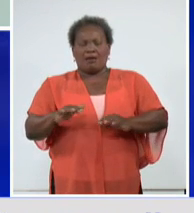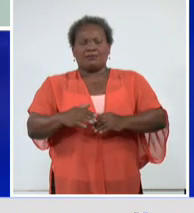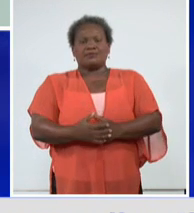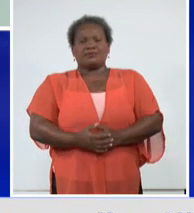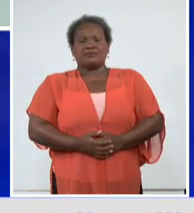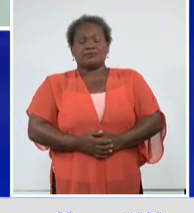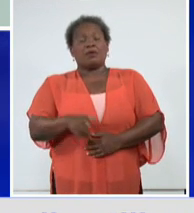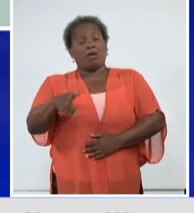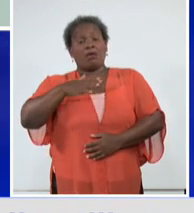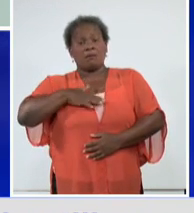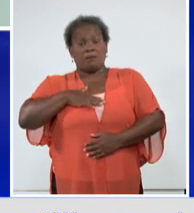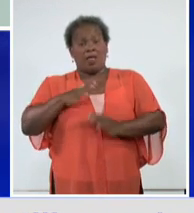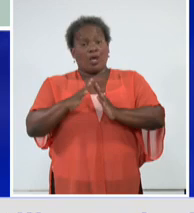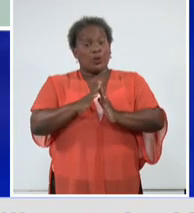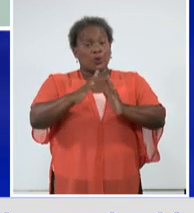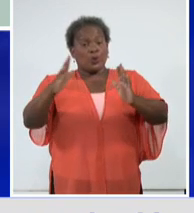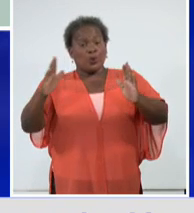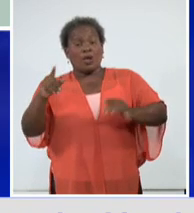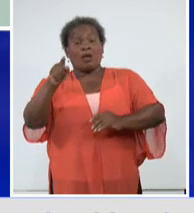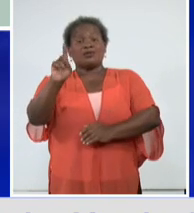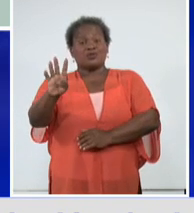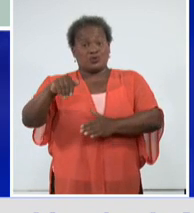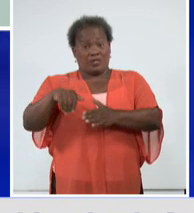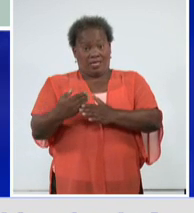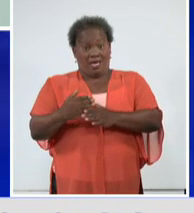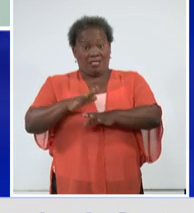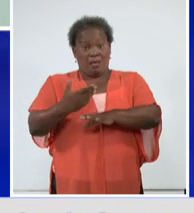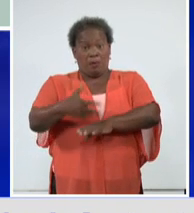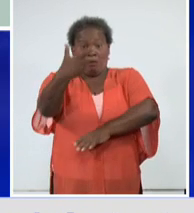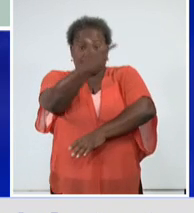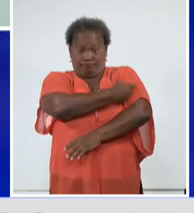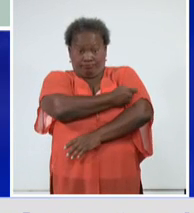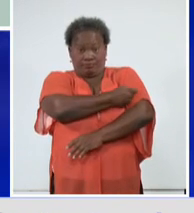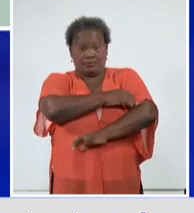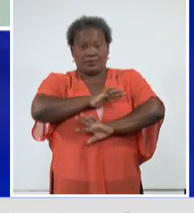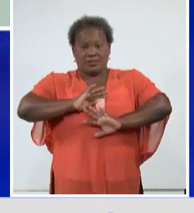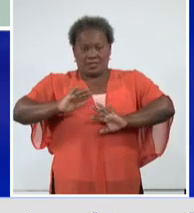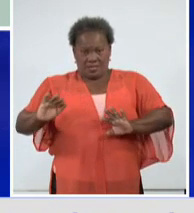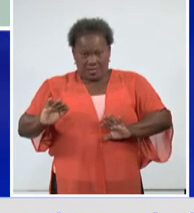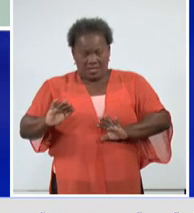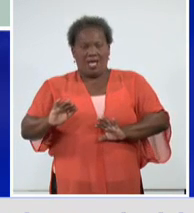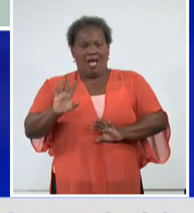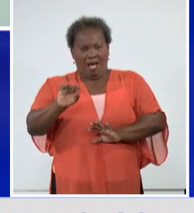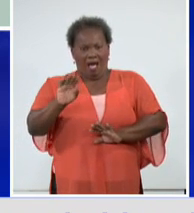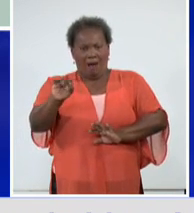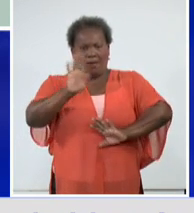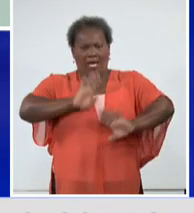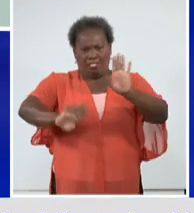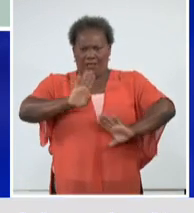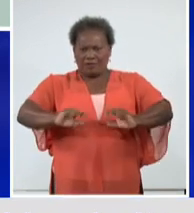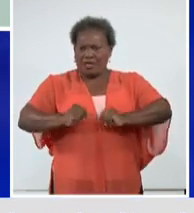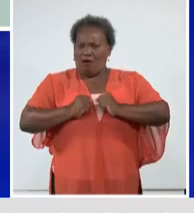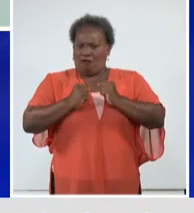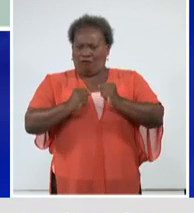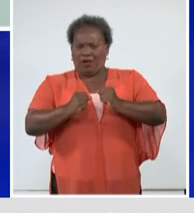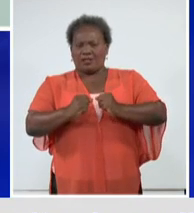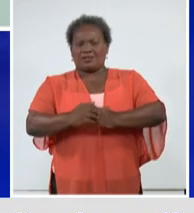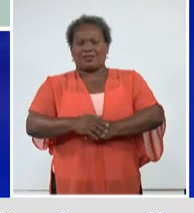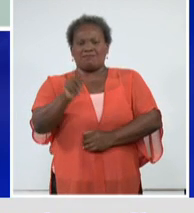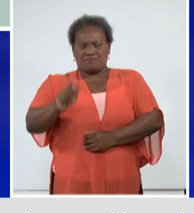un periodo de 14 días posteriores para ya hablar de un cierto grado de inmunidad.